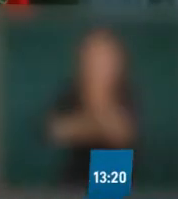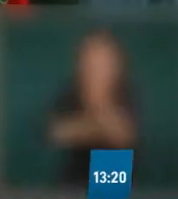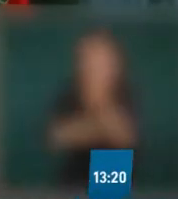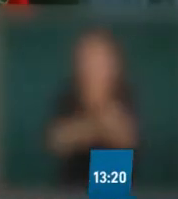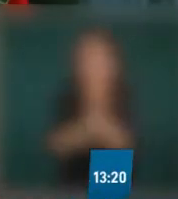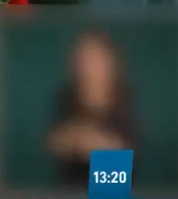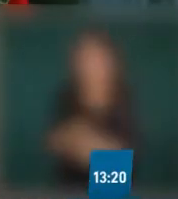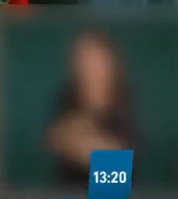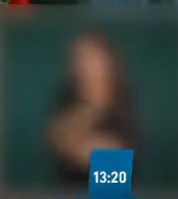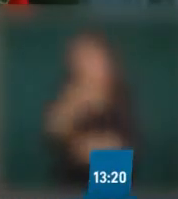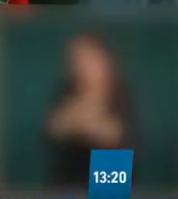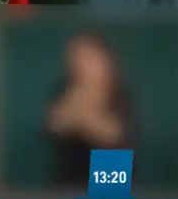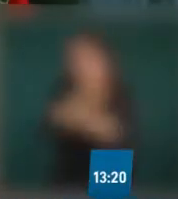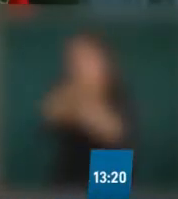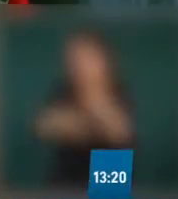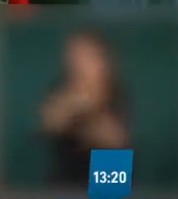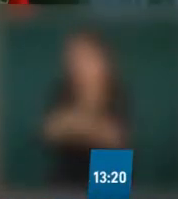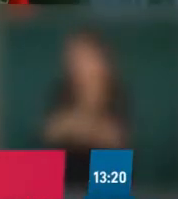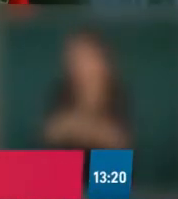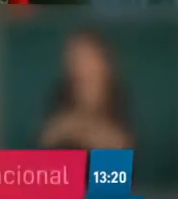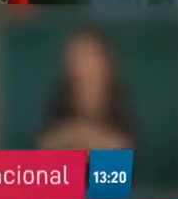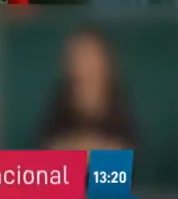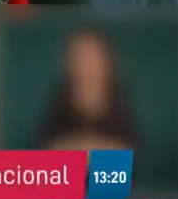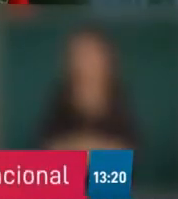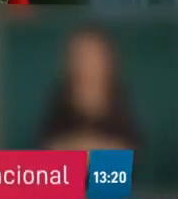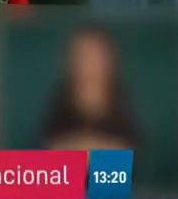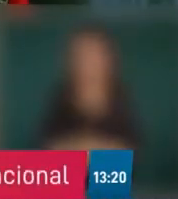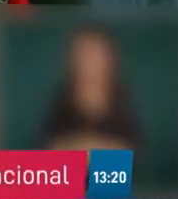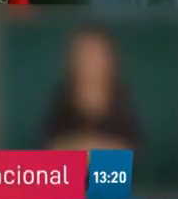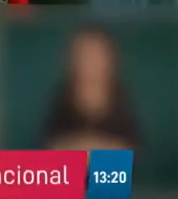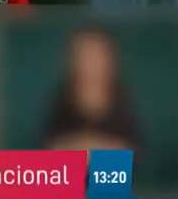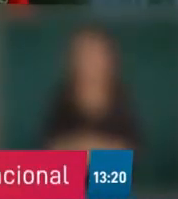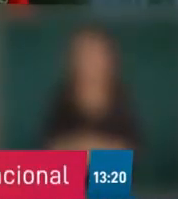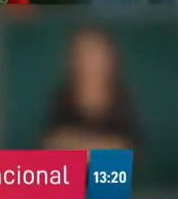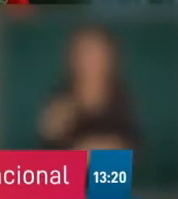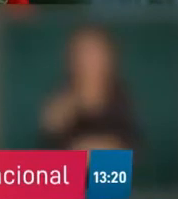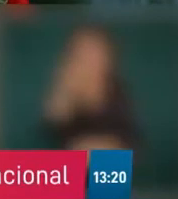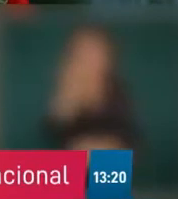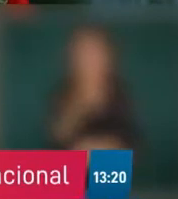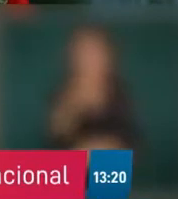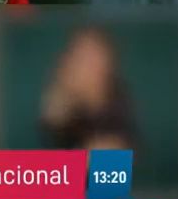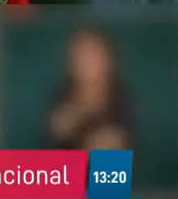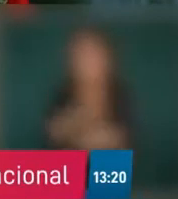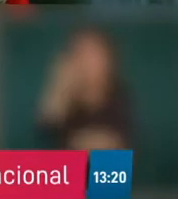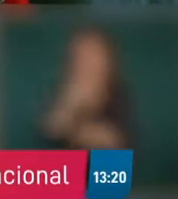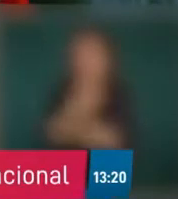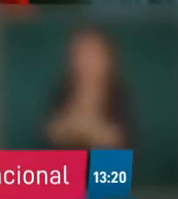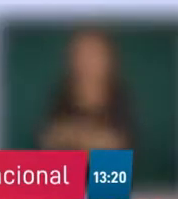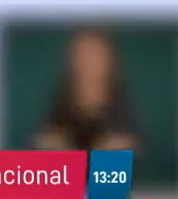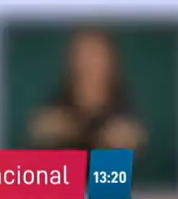Y el delito que más se presenta en esos 5 es el narcomenudeo. Aquí tenemos